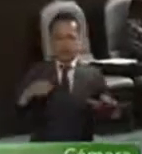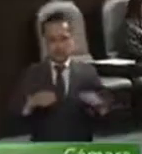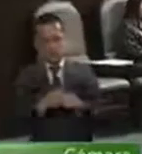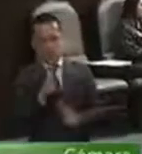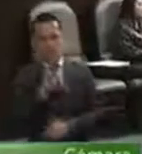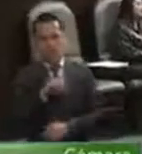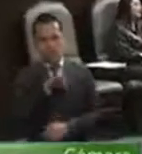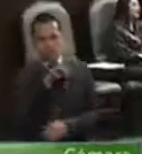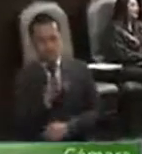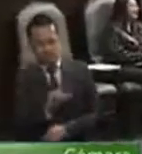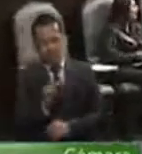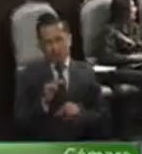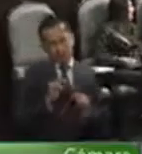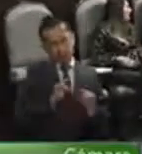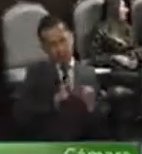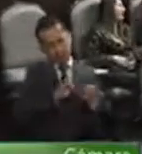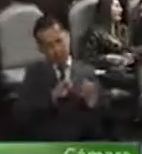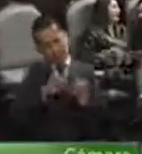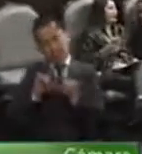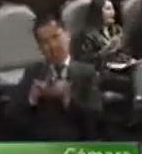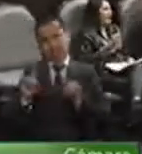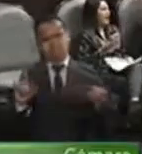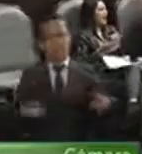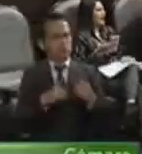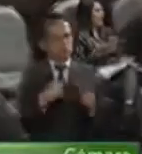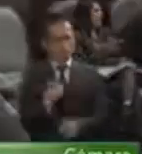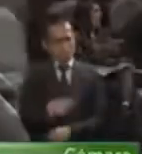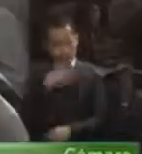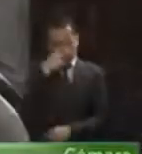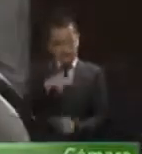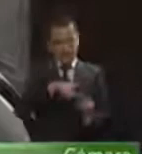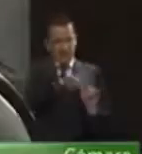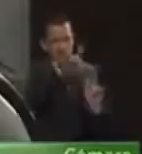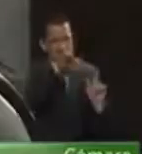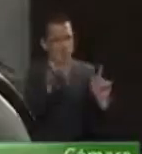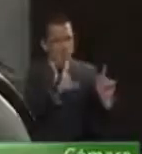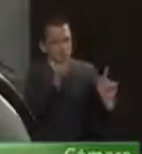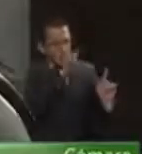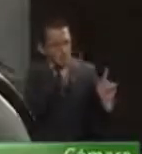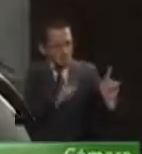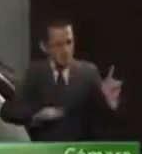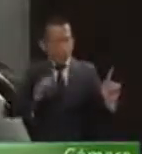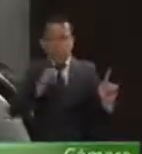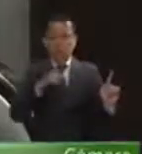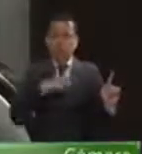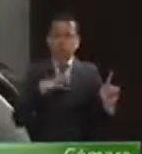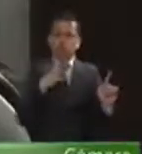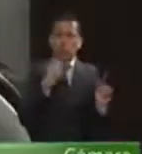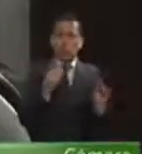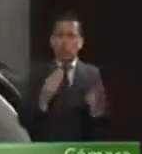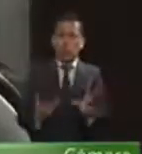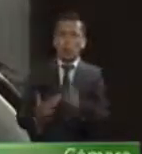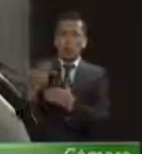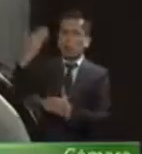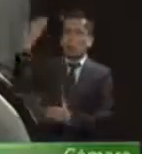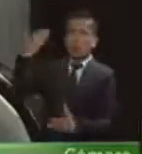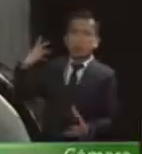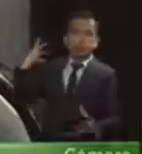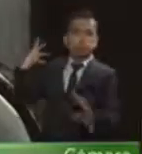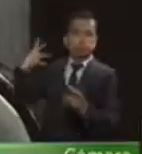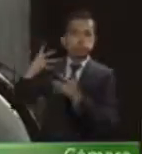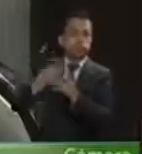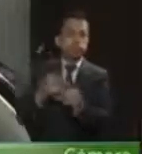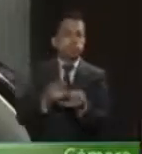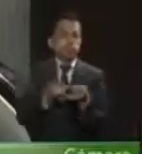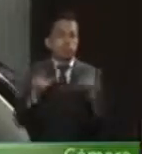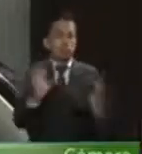Los antecedentes de la música mexicana son tan ricos y tan amplios que se remontan a la época prehispánica hasta